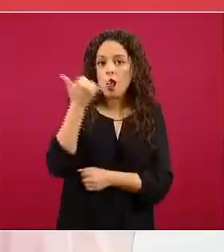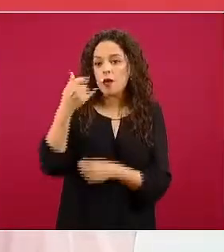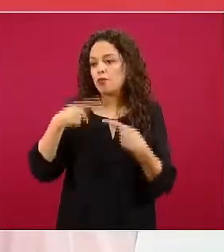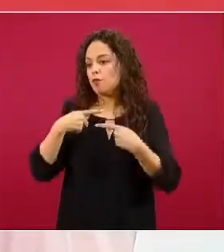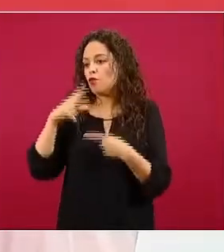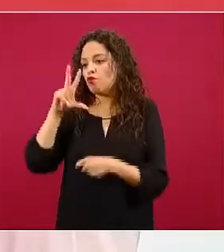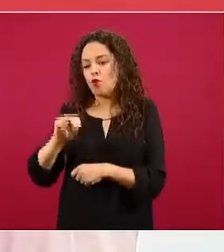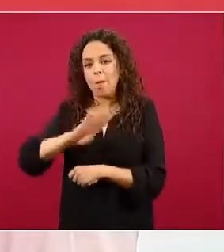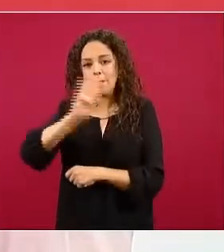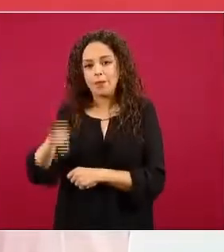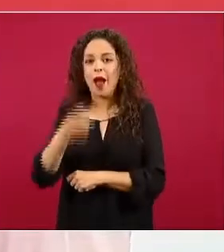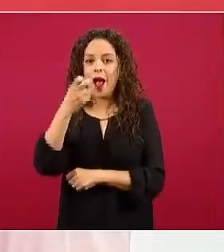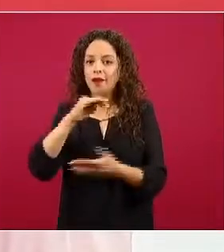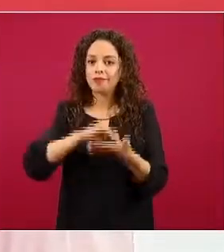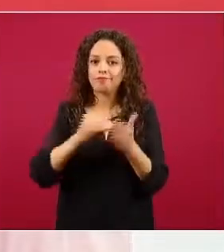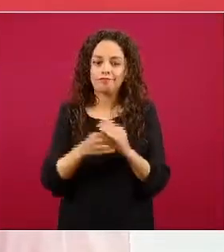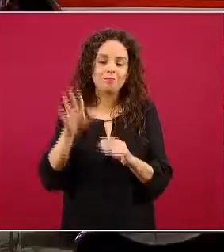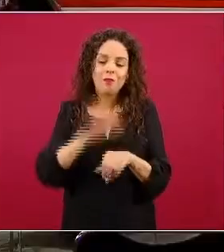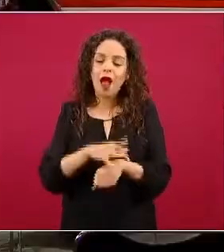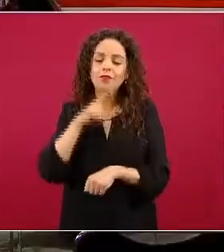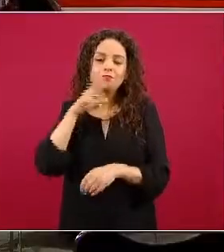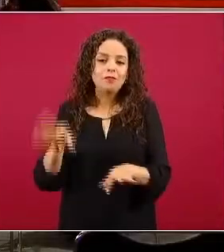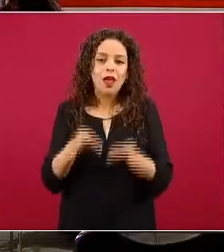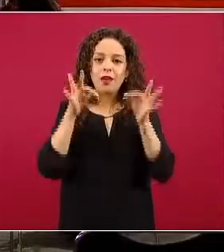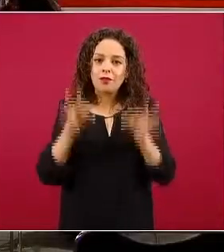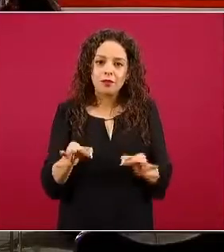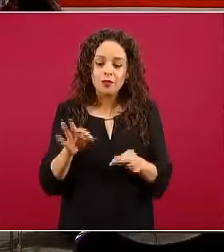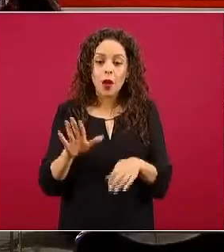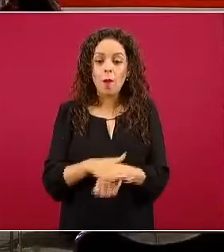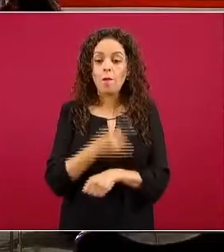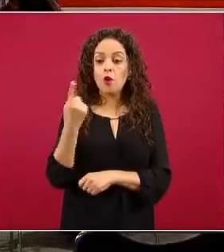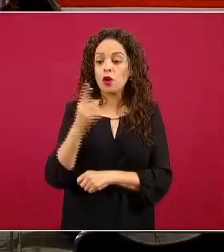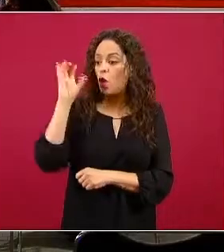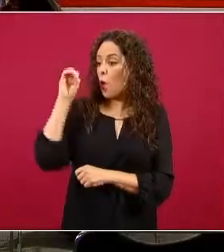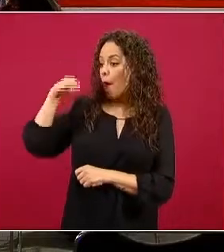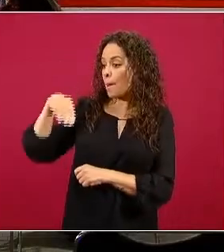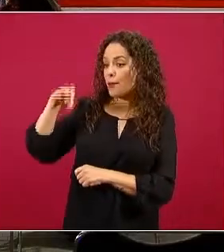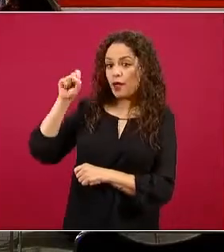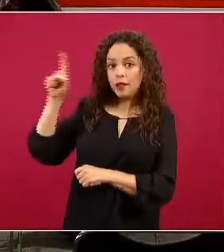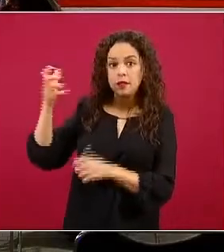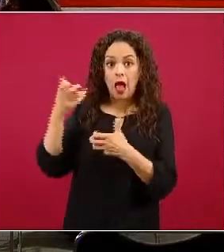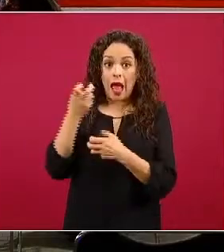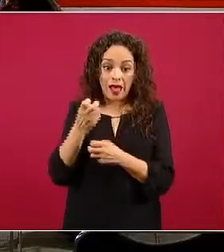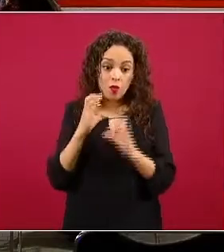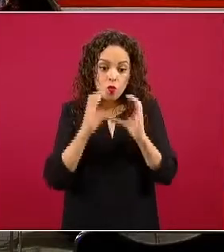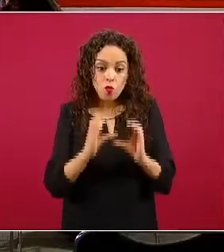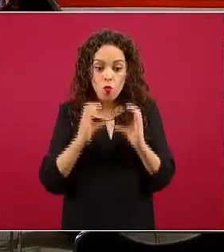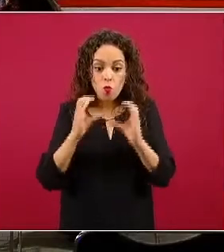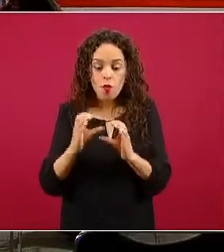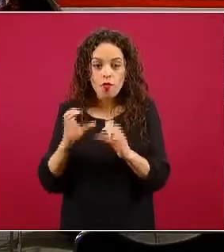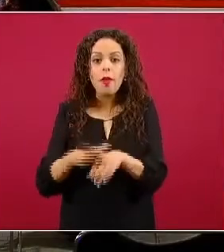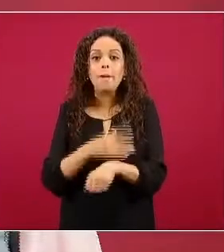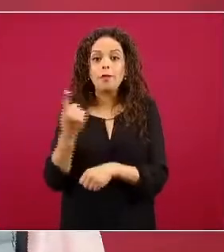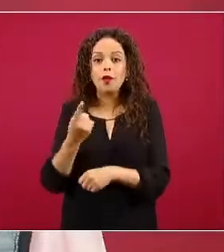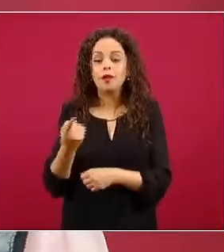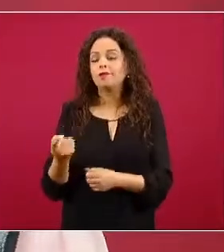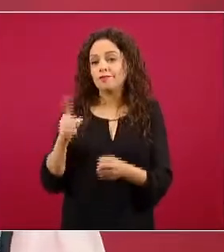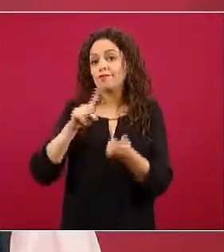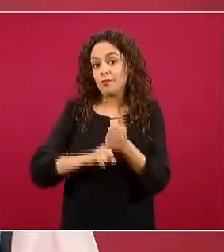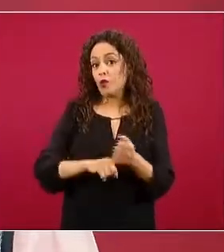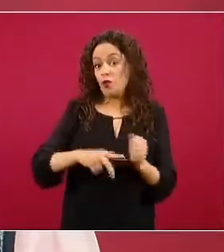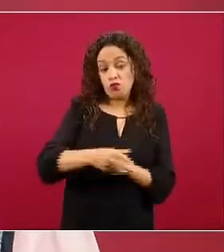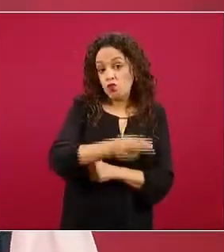estrategia extraordinaria. ¿Por qué toma estos cuidados la Organización Mundial de la Salud? Porque no sabemos realmente cuál va a ser el